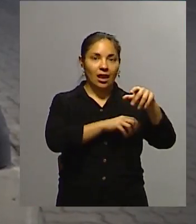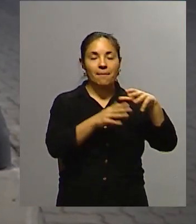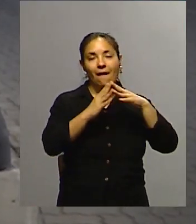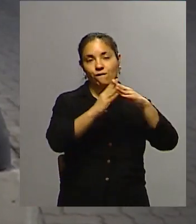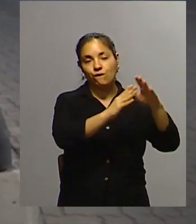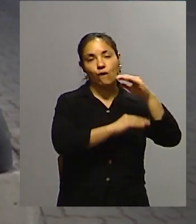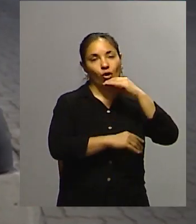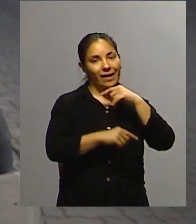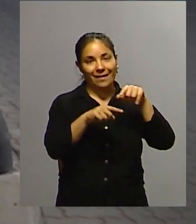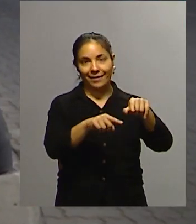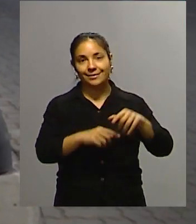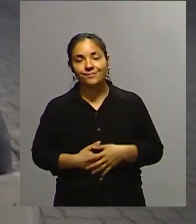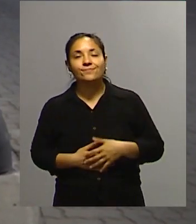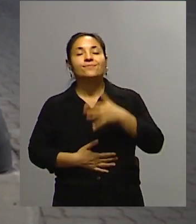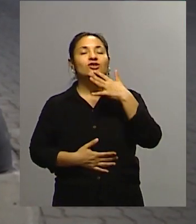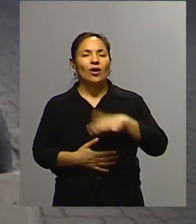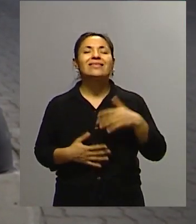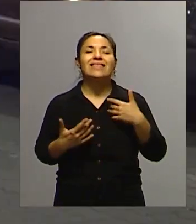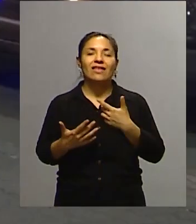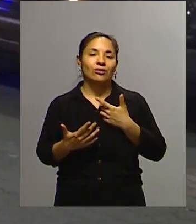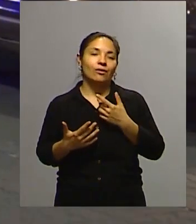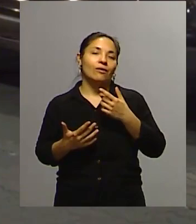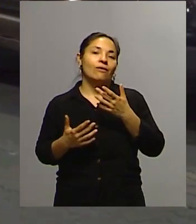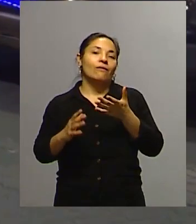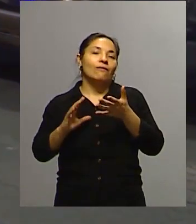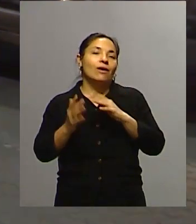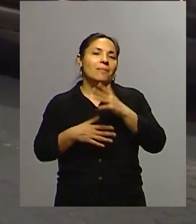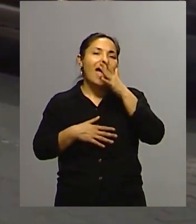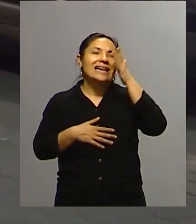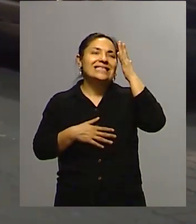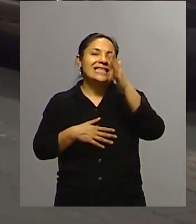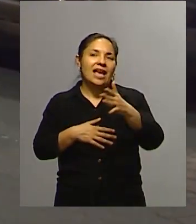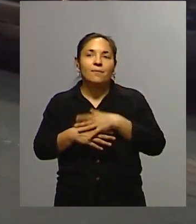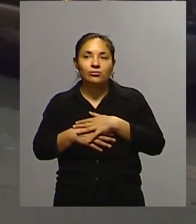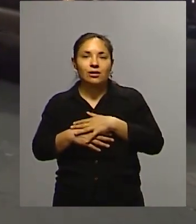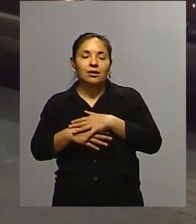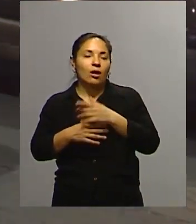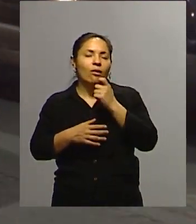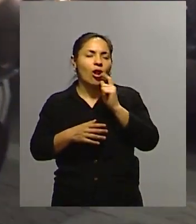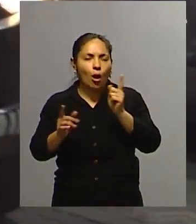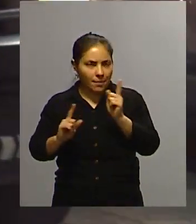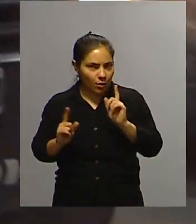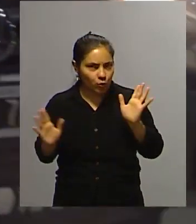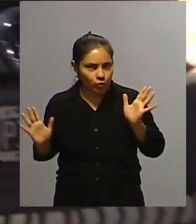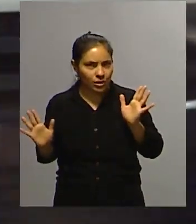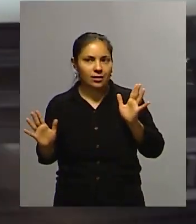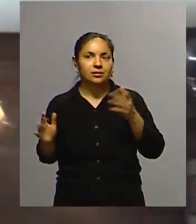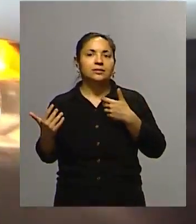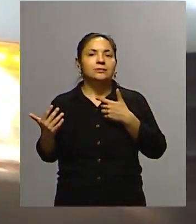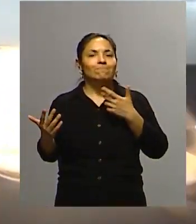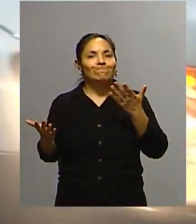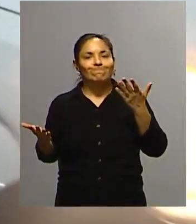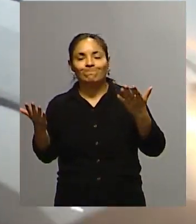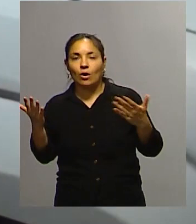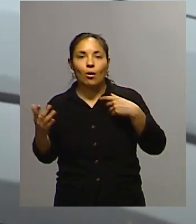que los extremos a mí generalmente no me gustan. O sea, los movimientos pendulares